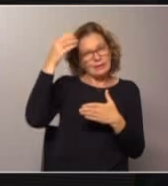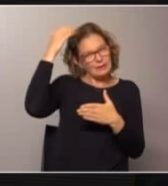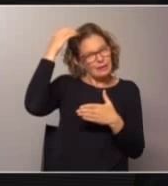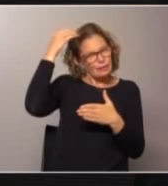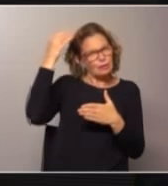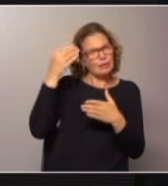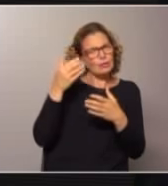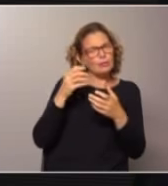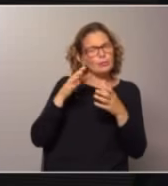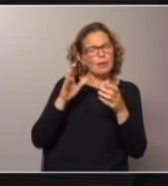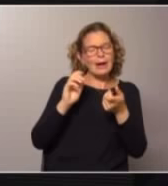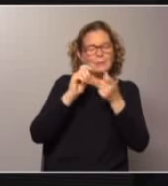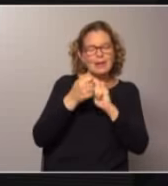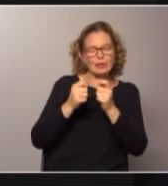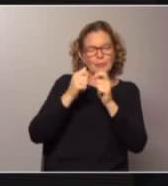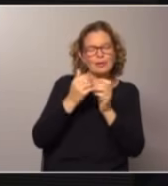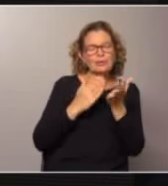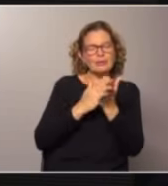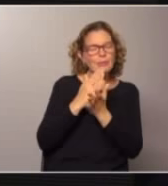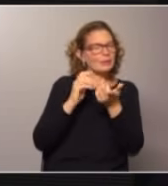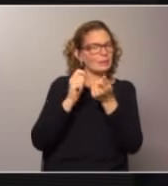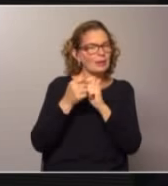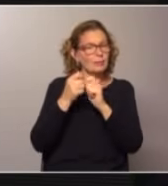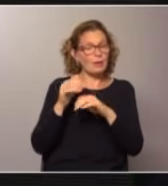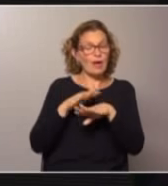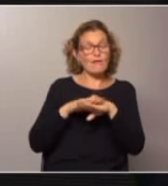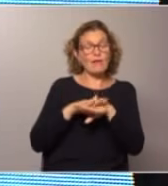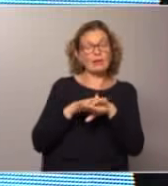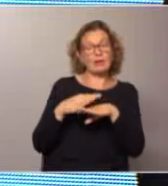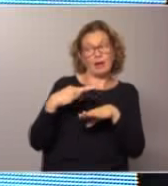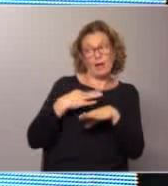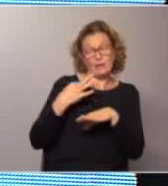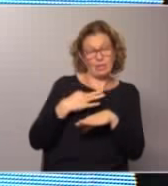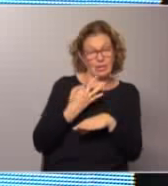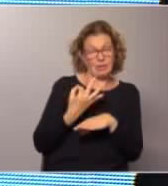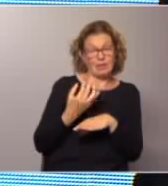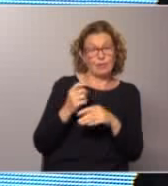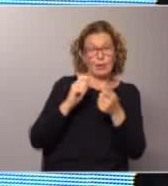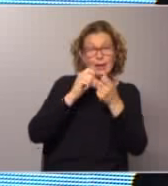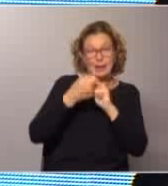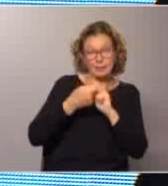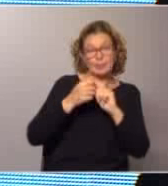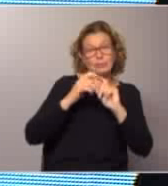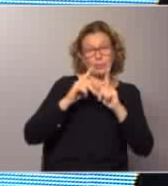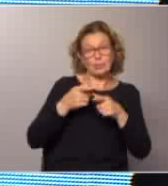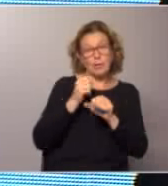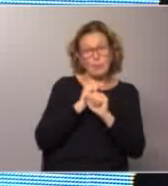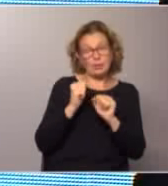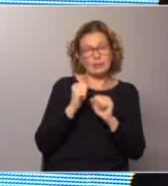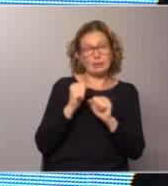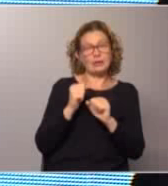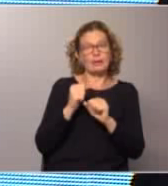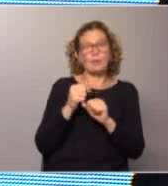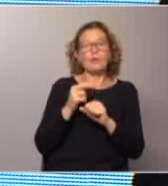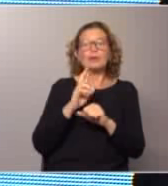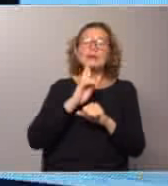todo el tiempo cambiando el tiempo modificándose en base a lo que vivimos entonces y esos cambios a su vez pueden influenciar en